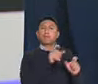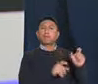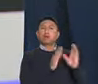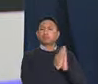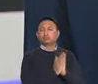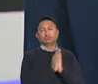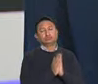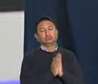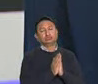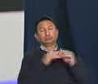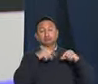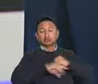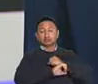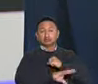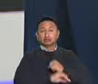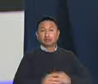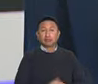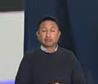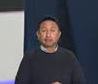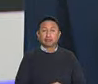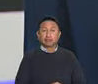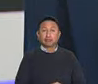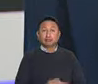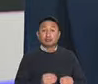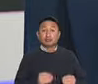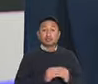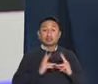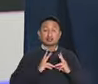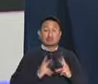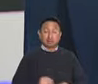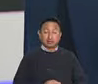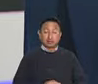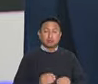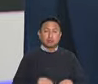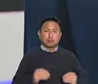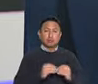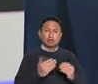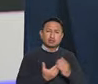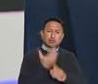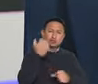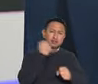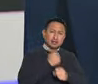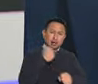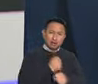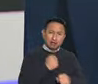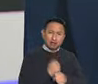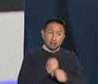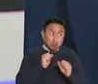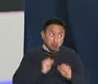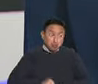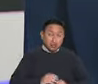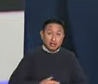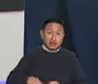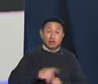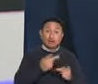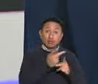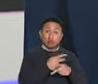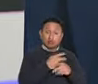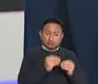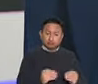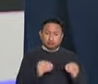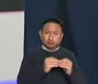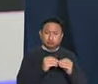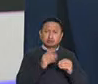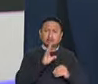la ciudadanía en esta campaña. Más salud, más generación de empleo, poder avanzar en el sector productivo, más